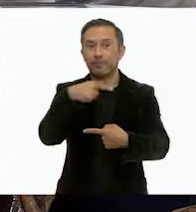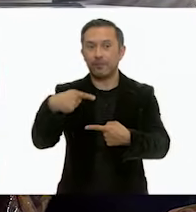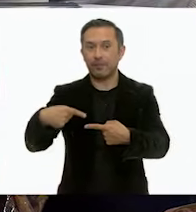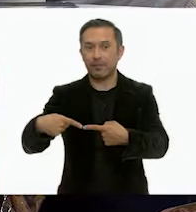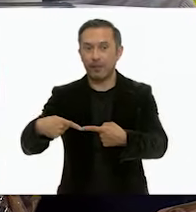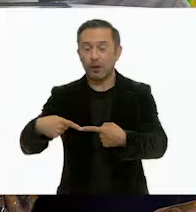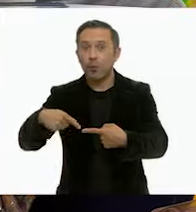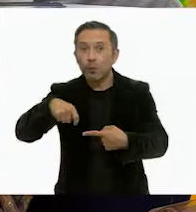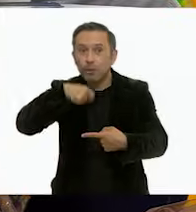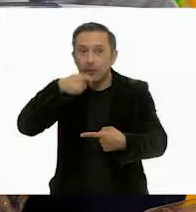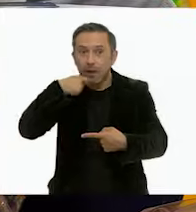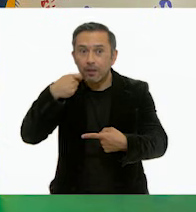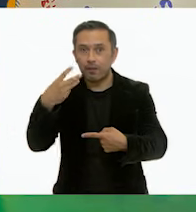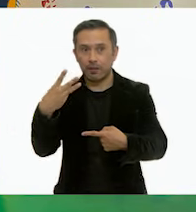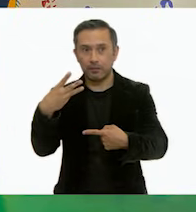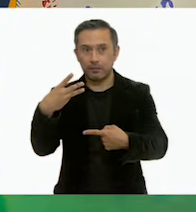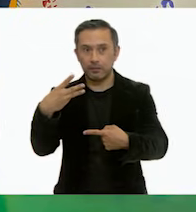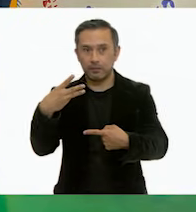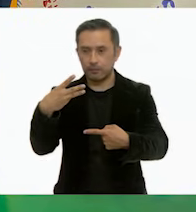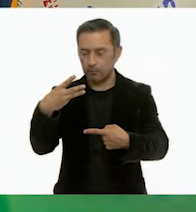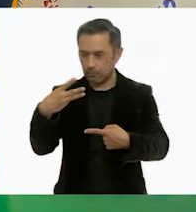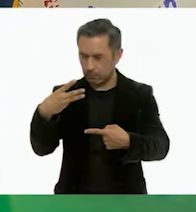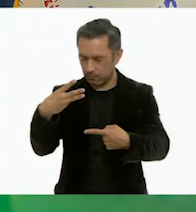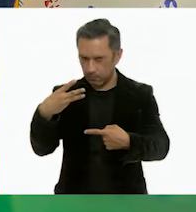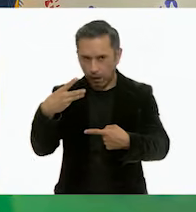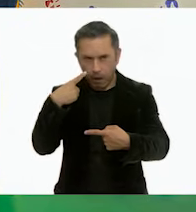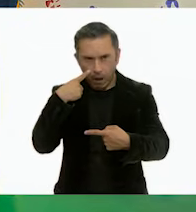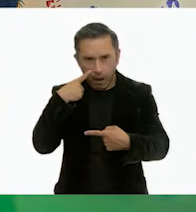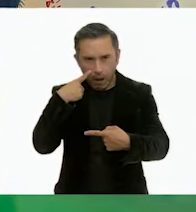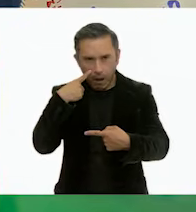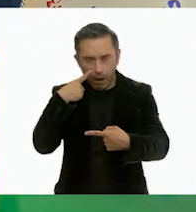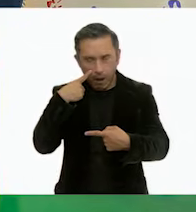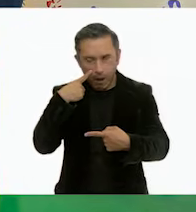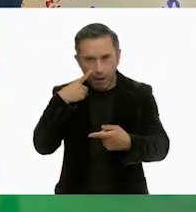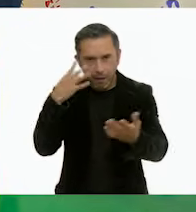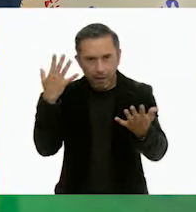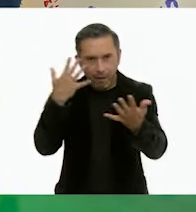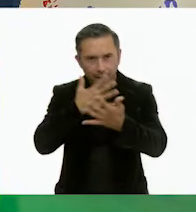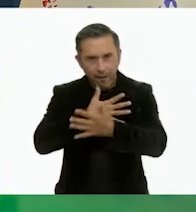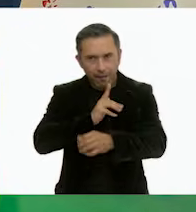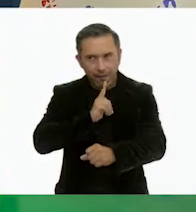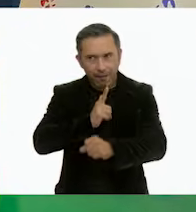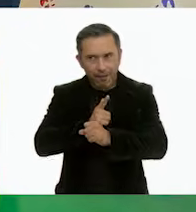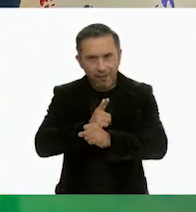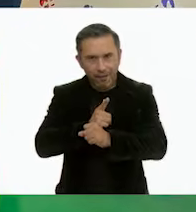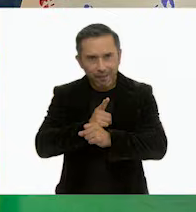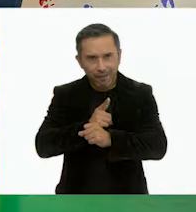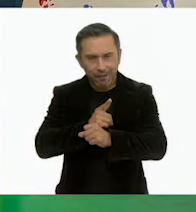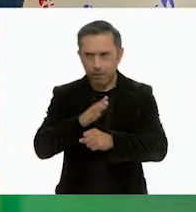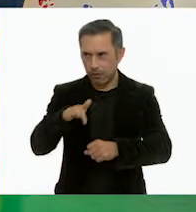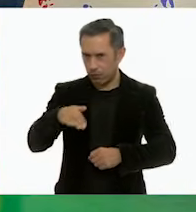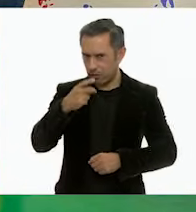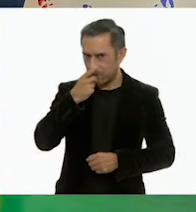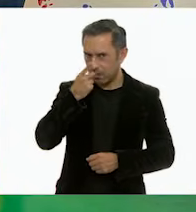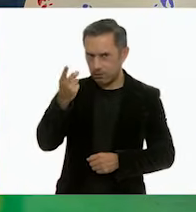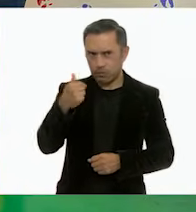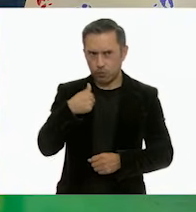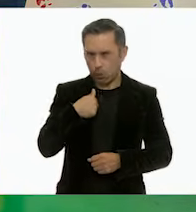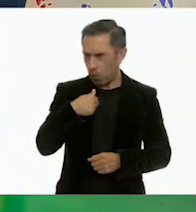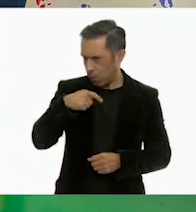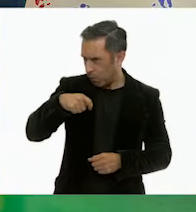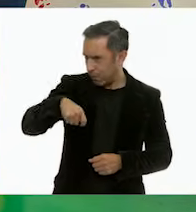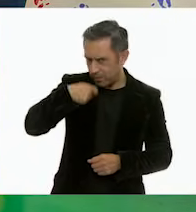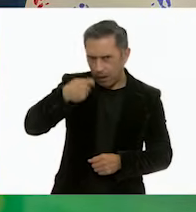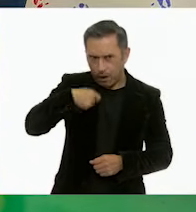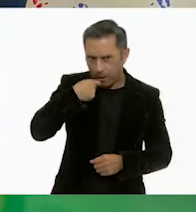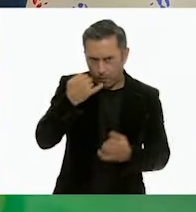tres cucharas. Si se dan cuenta, niñas y niños, él decía que él medía con